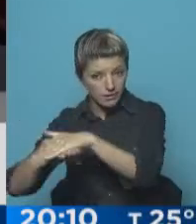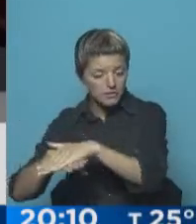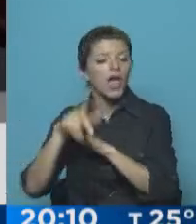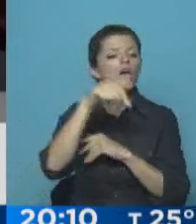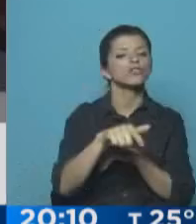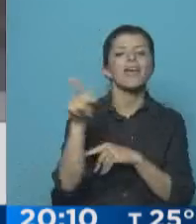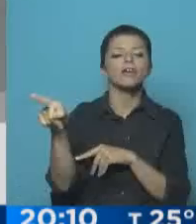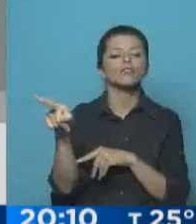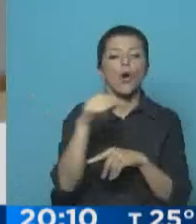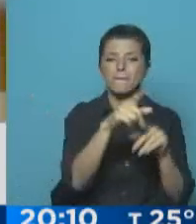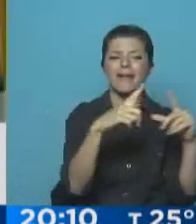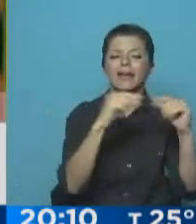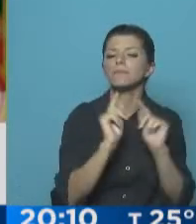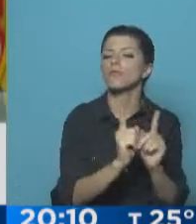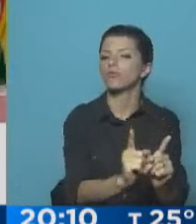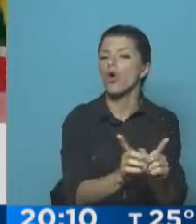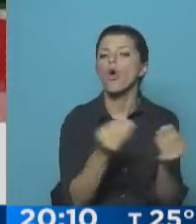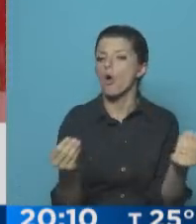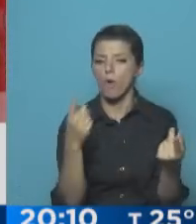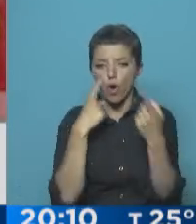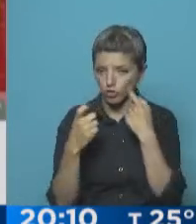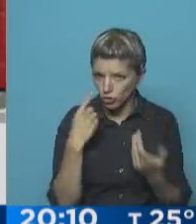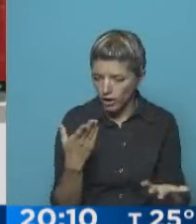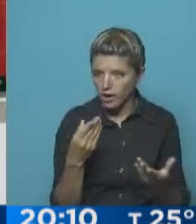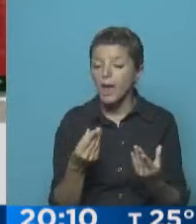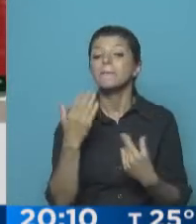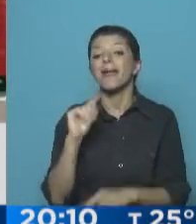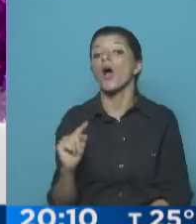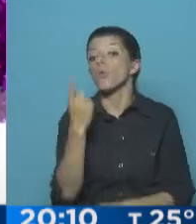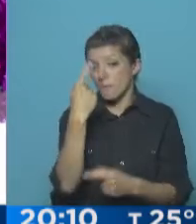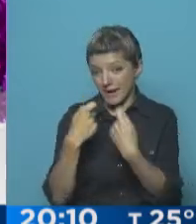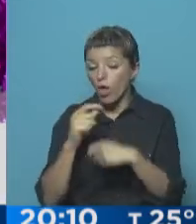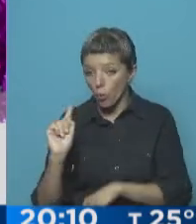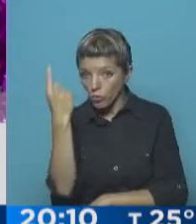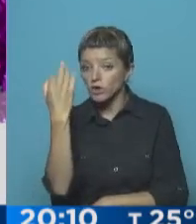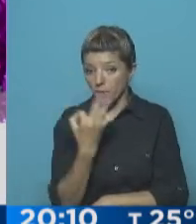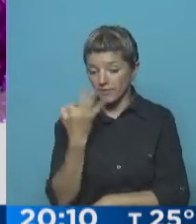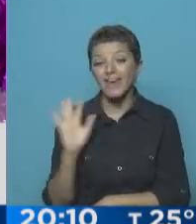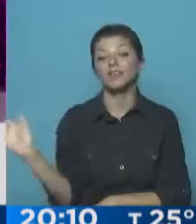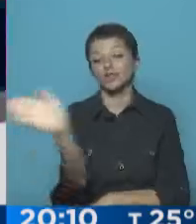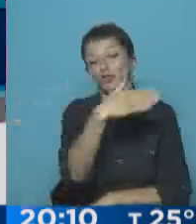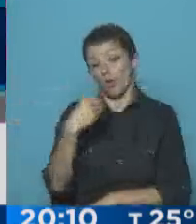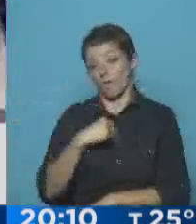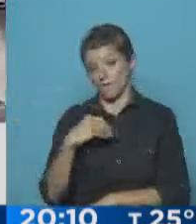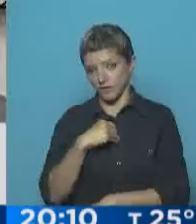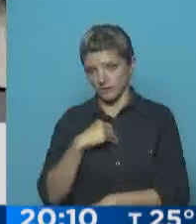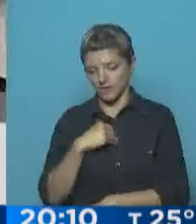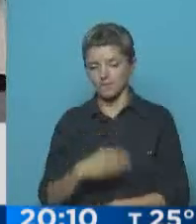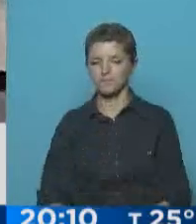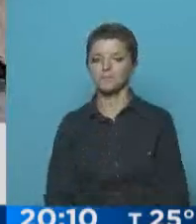precios y empezar a normalizarlo de una vez, tener un mercado único que empiece a generar confianza. La terminación del